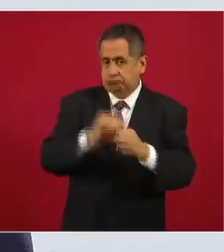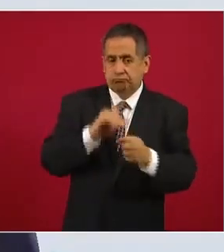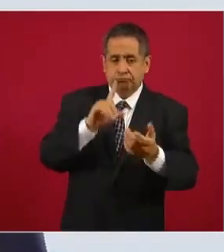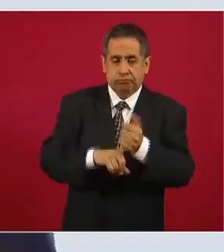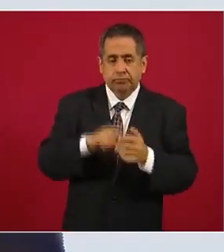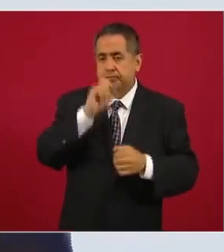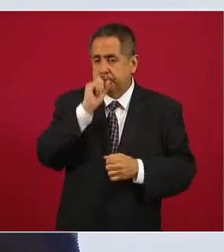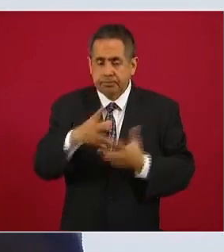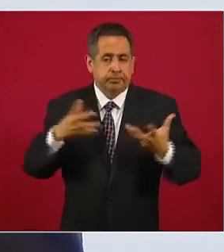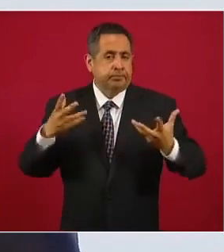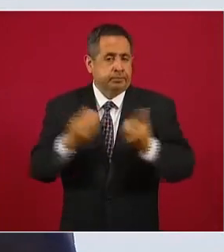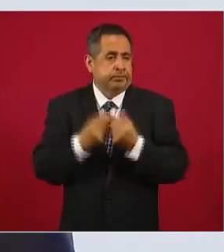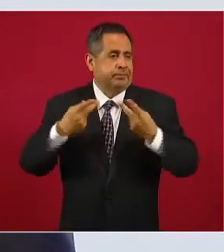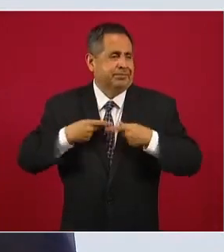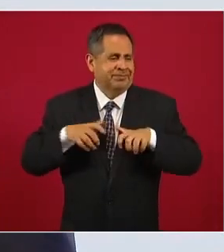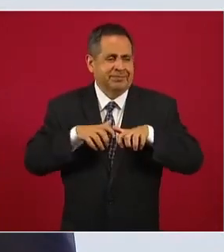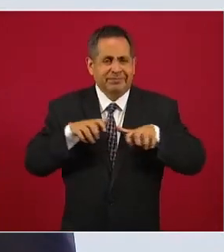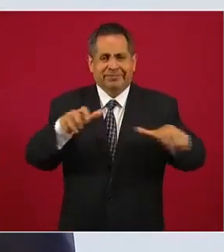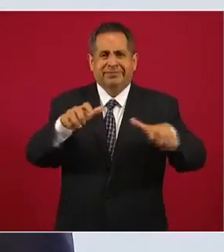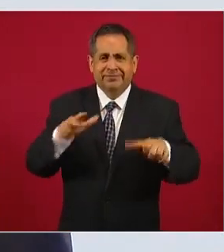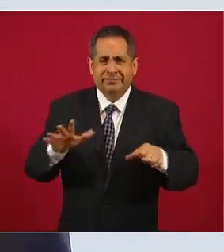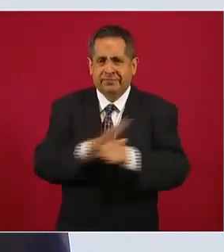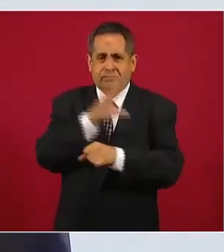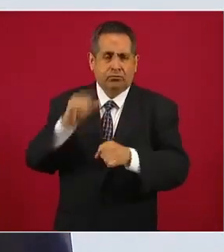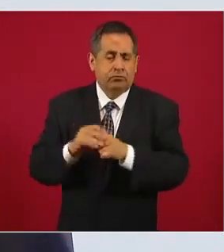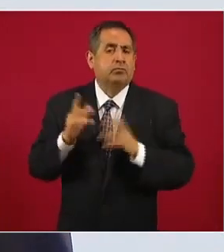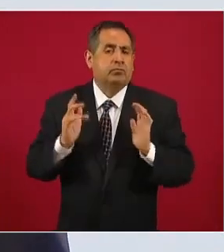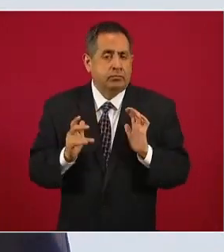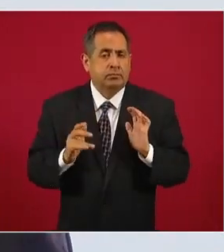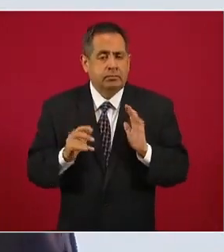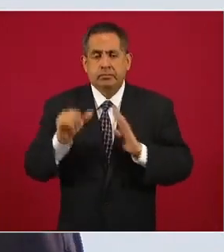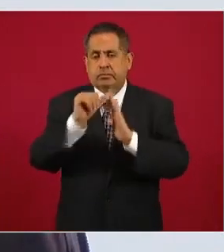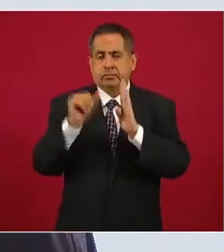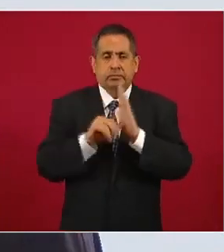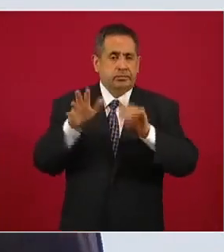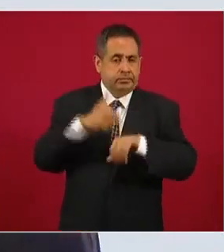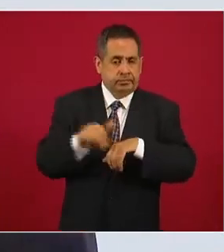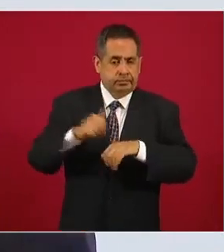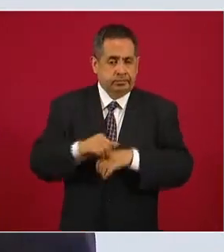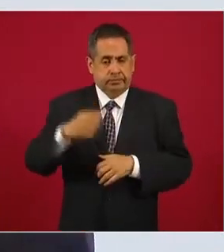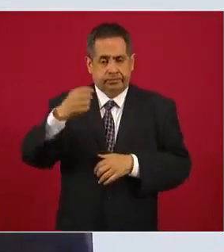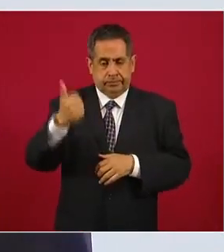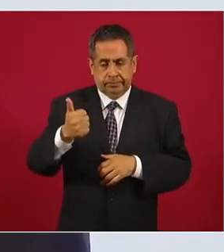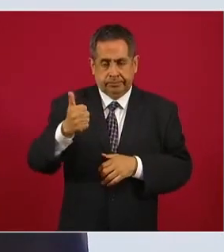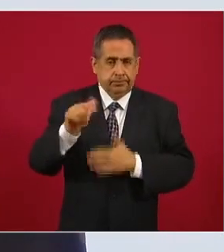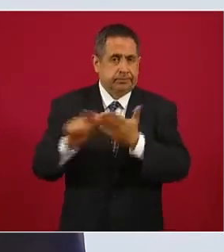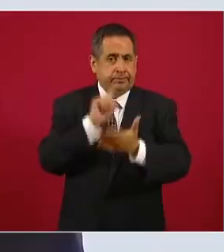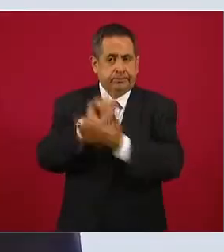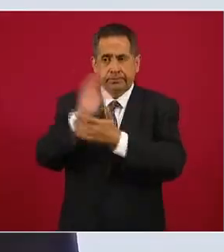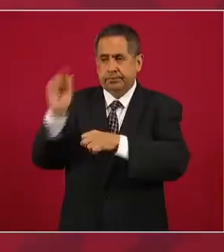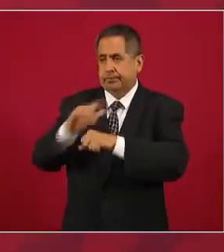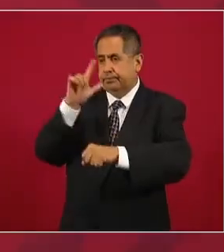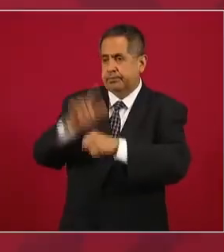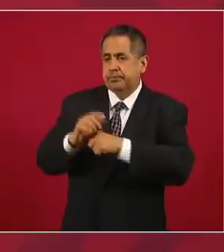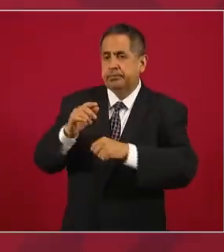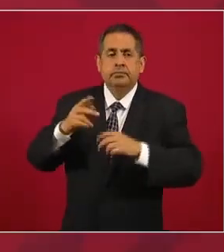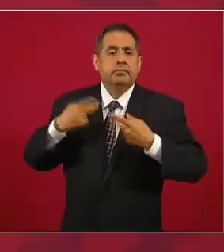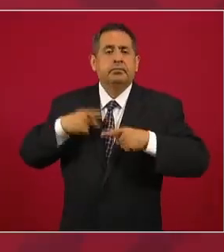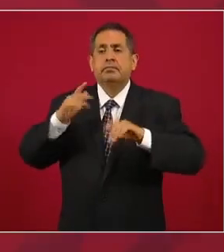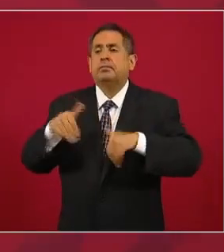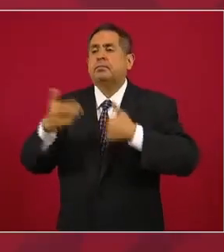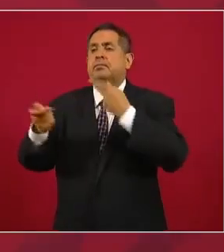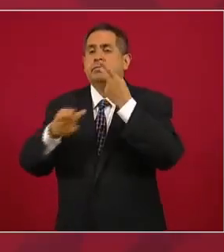al conjunto de la población en términos del artículo 6 de la Ley Federal de Consulta